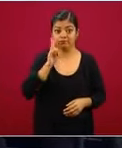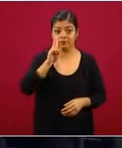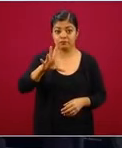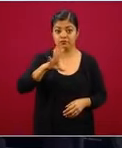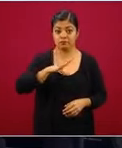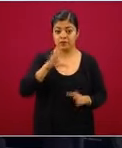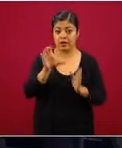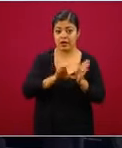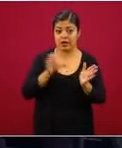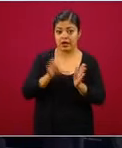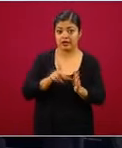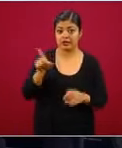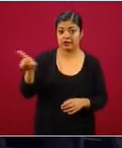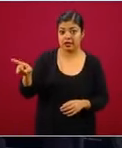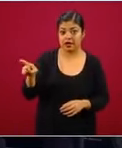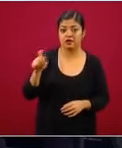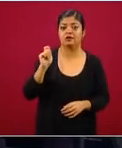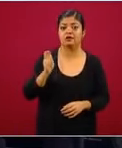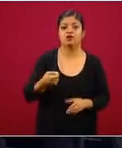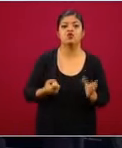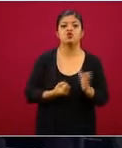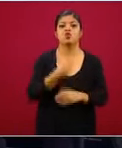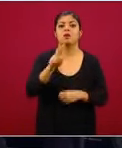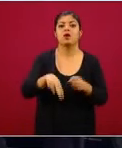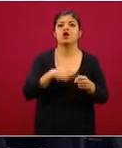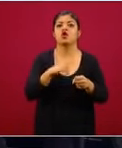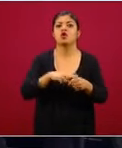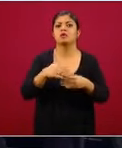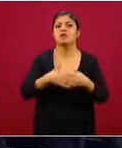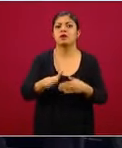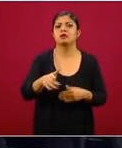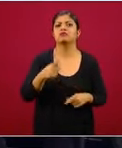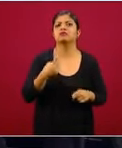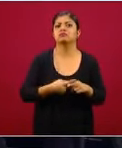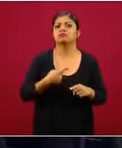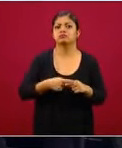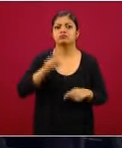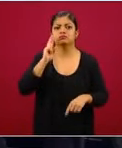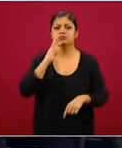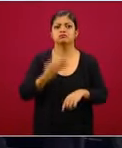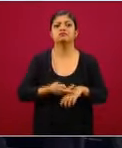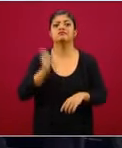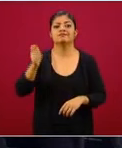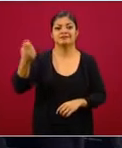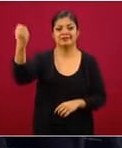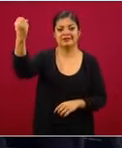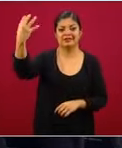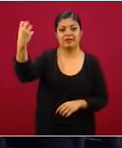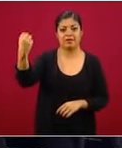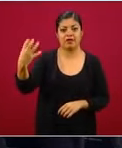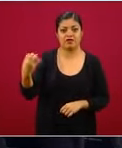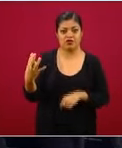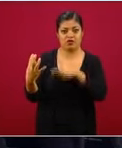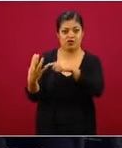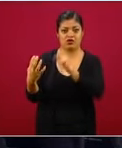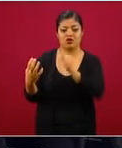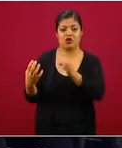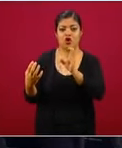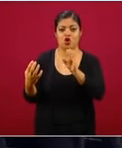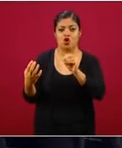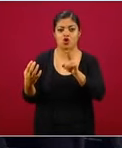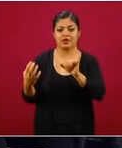los calendarios, ahora esta nueva normalidad depende precisamente del semáforo de riesgo COVID, que es